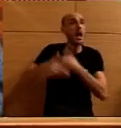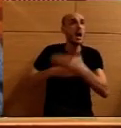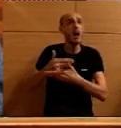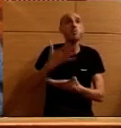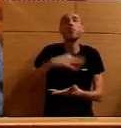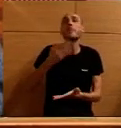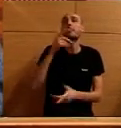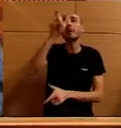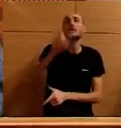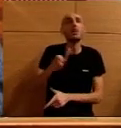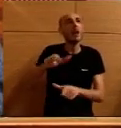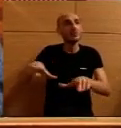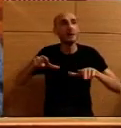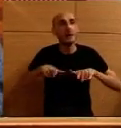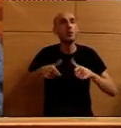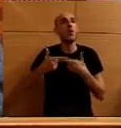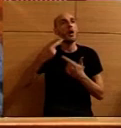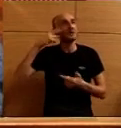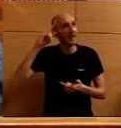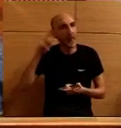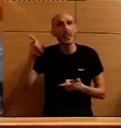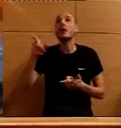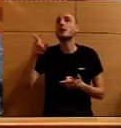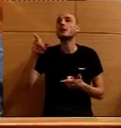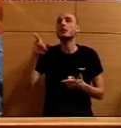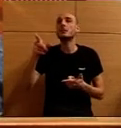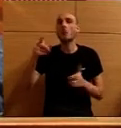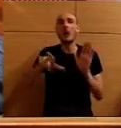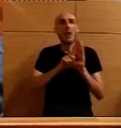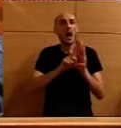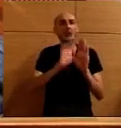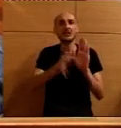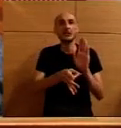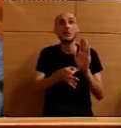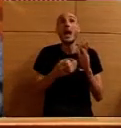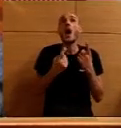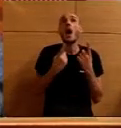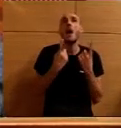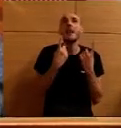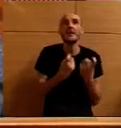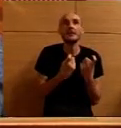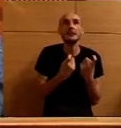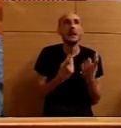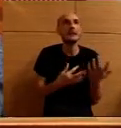y experimentado para el que solo acudimos si es necesario, como en esta ocasión. Solo si es necesario.